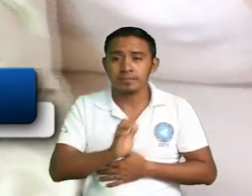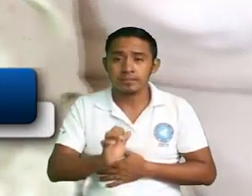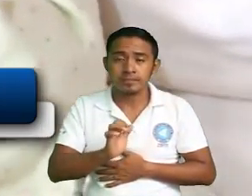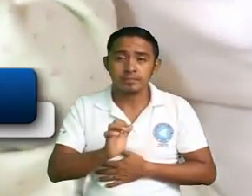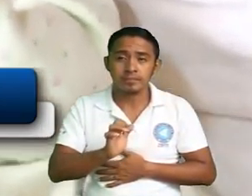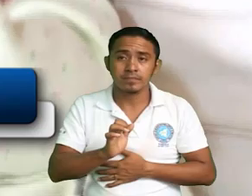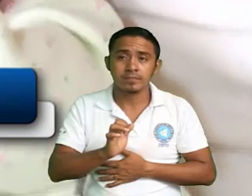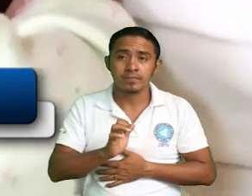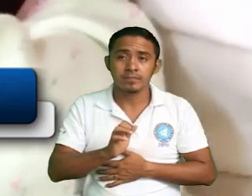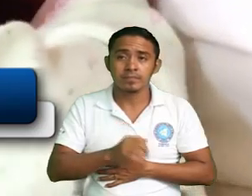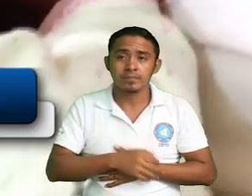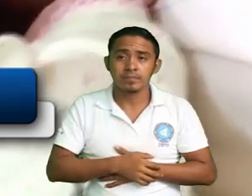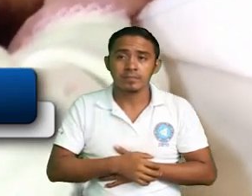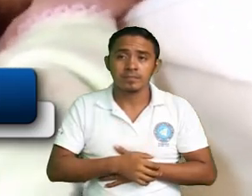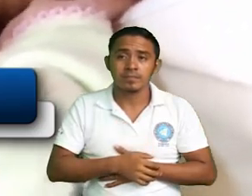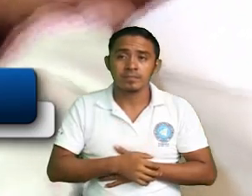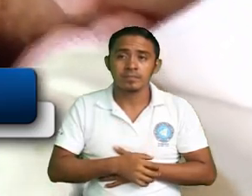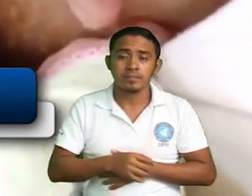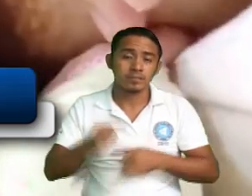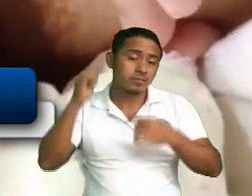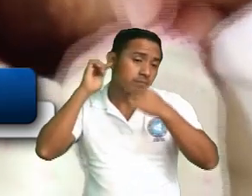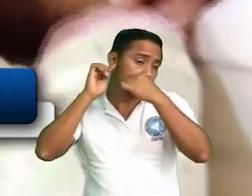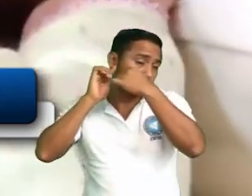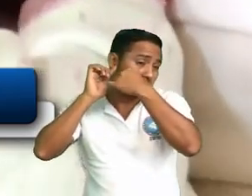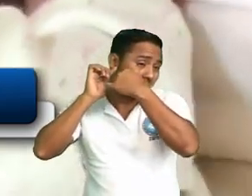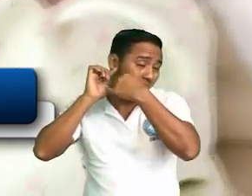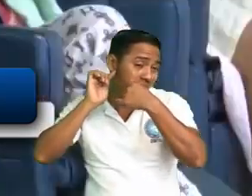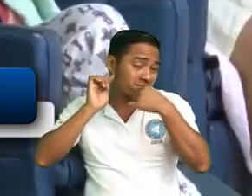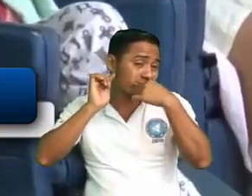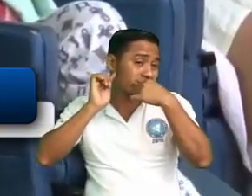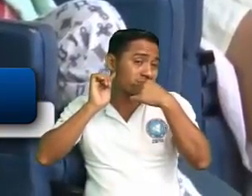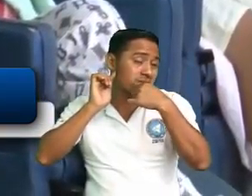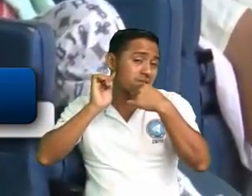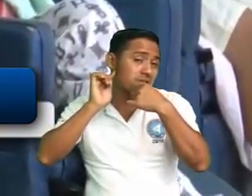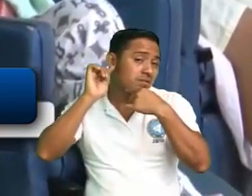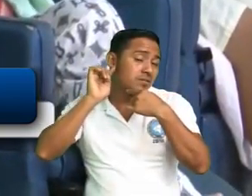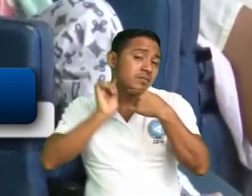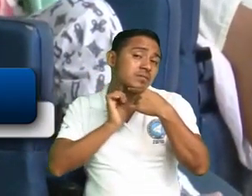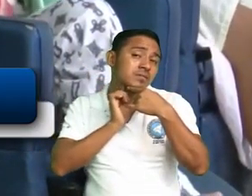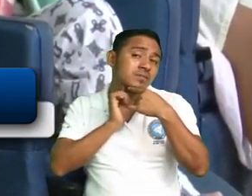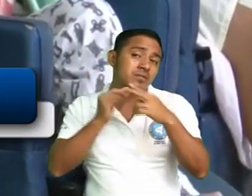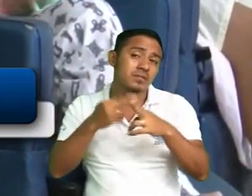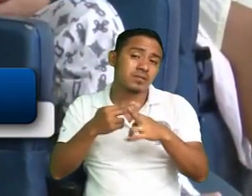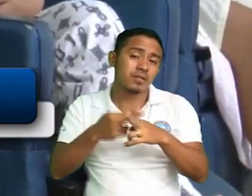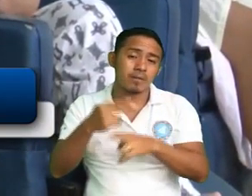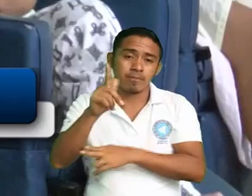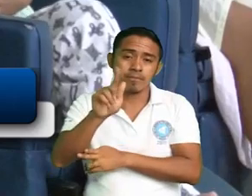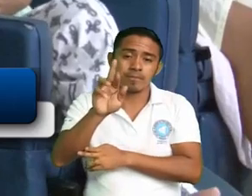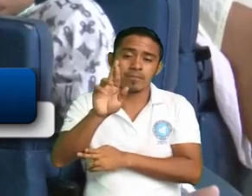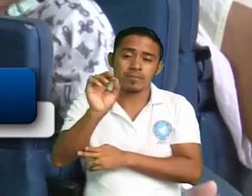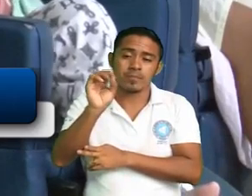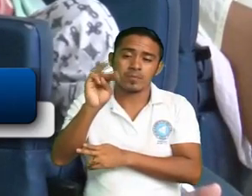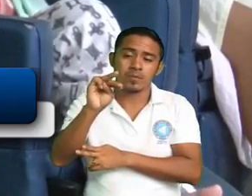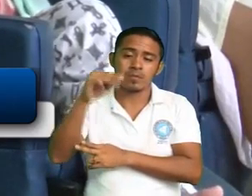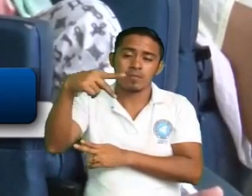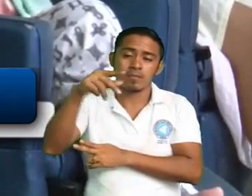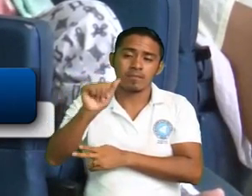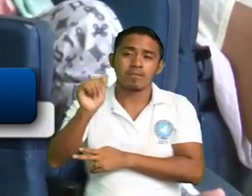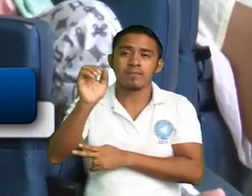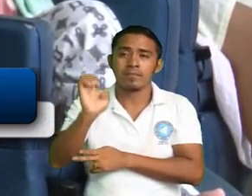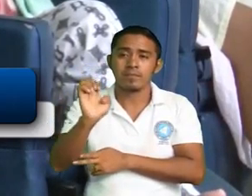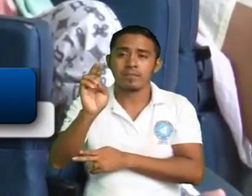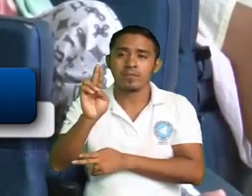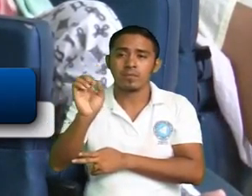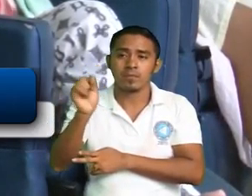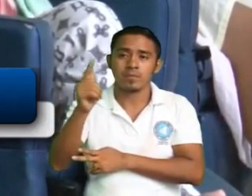conducto que comunica el oído con la garganta, que se llama trompa de Eustaquio, hace que se contraiga